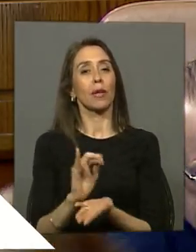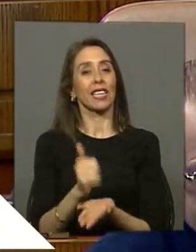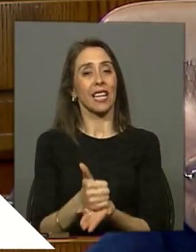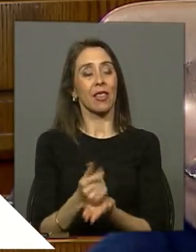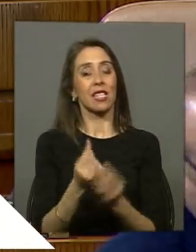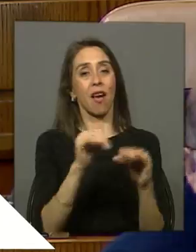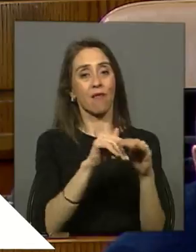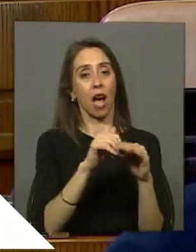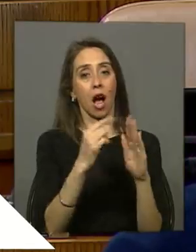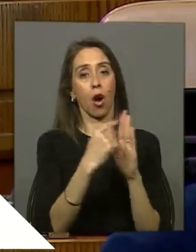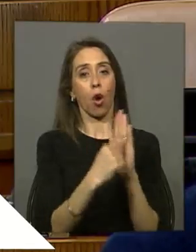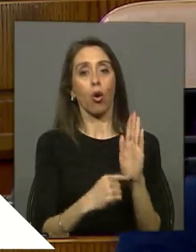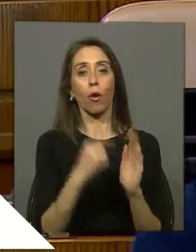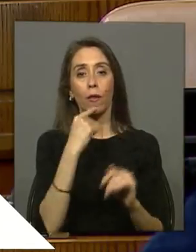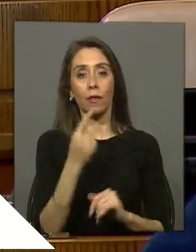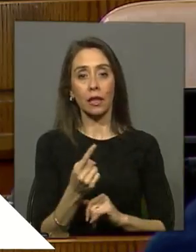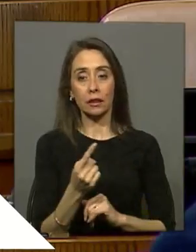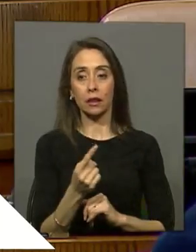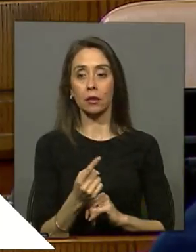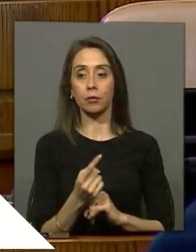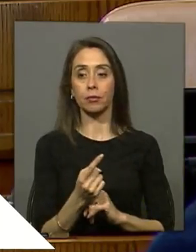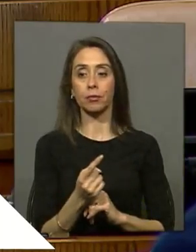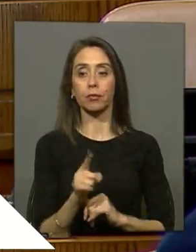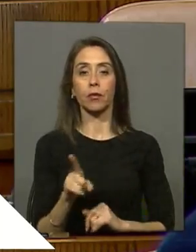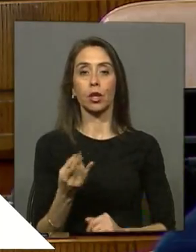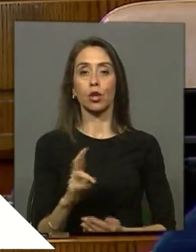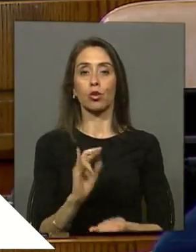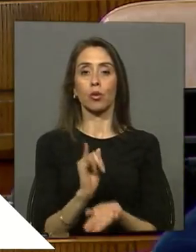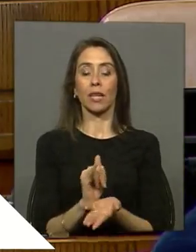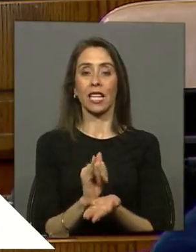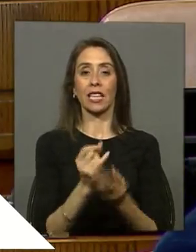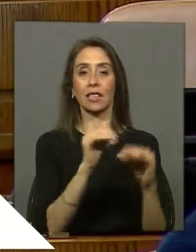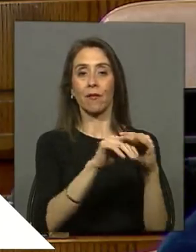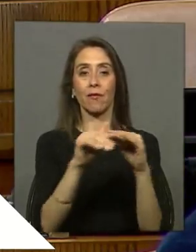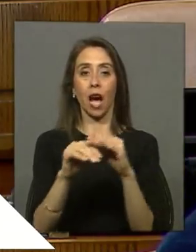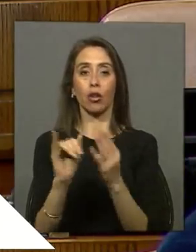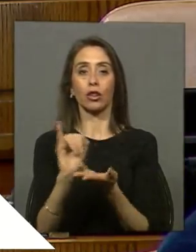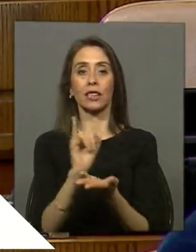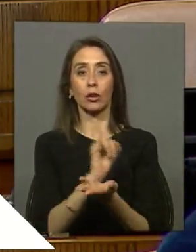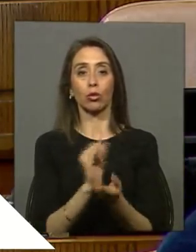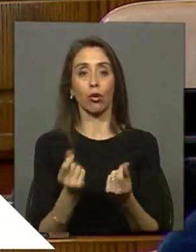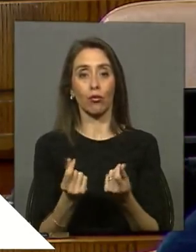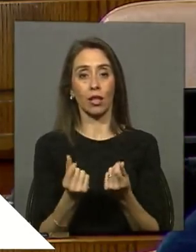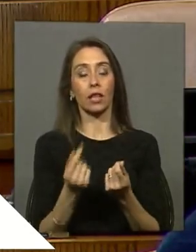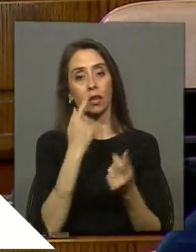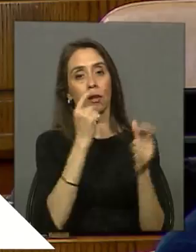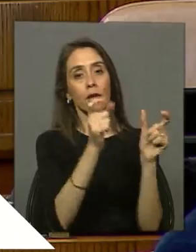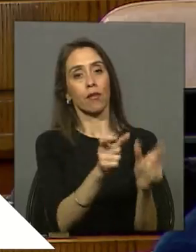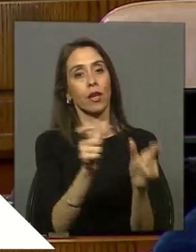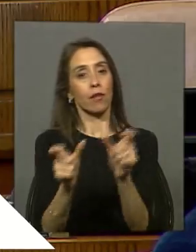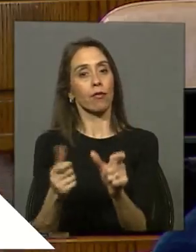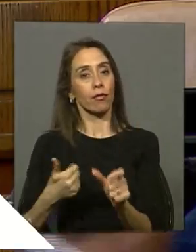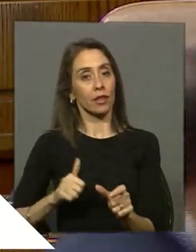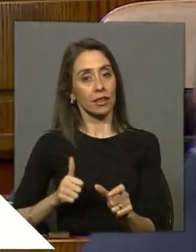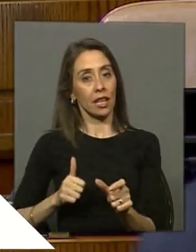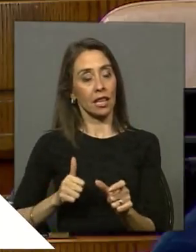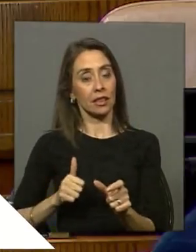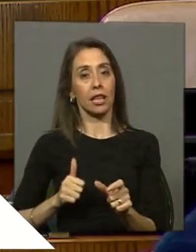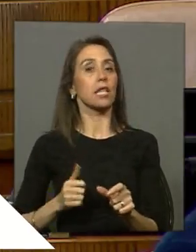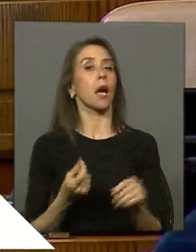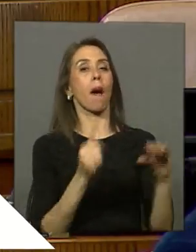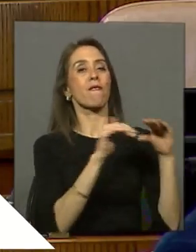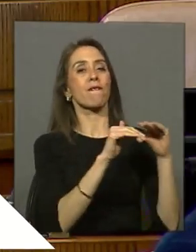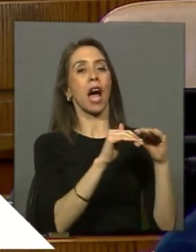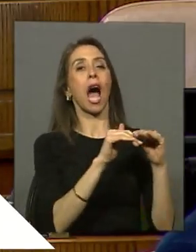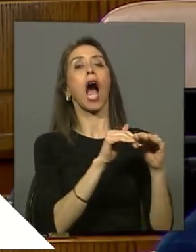dice lo siguiente corresponderá a la subintendencia de bancos instituciones financieras la fiscalización del banco estado